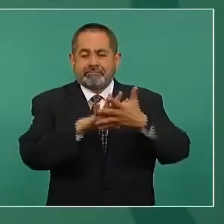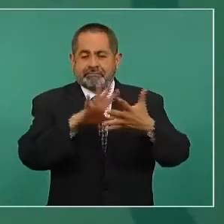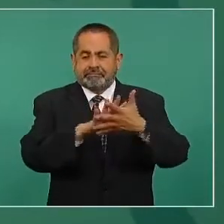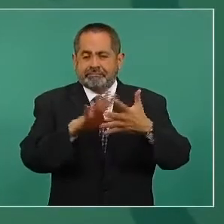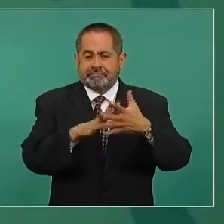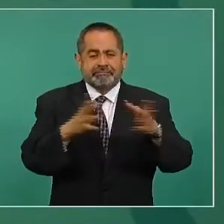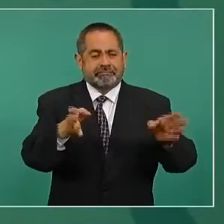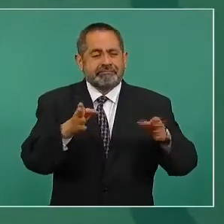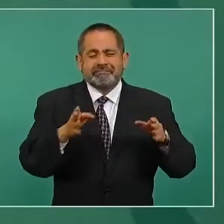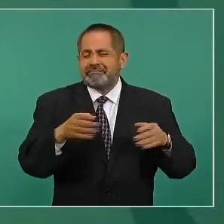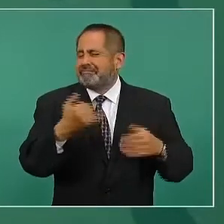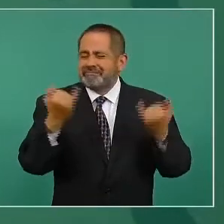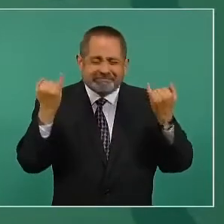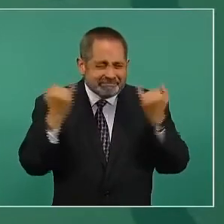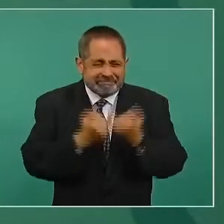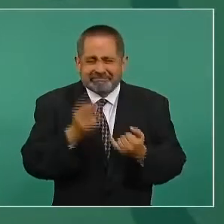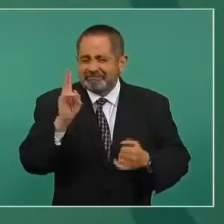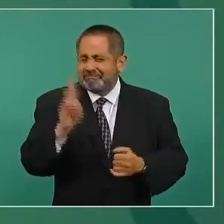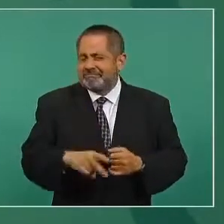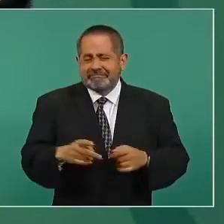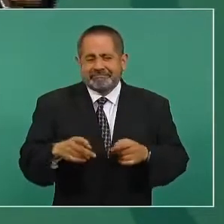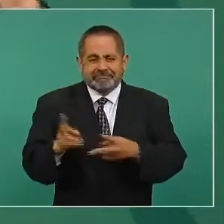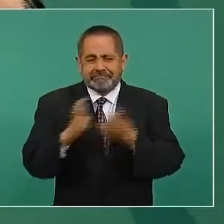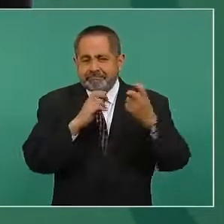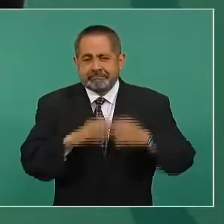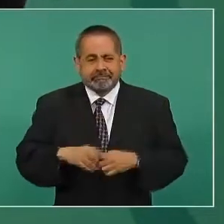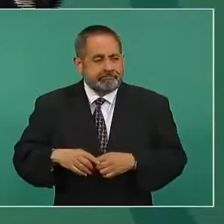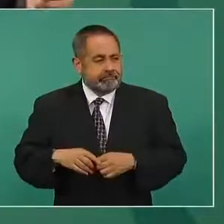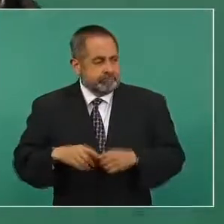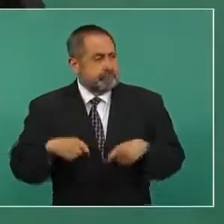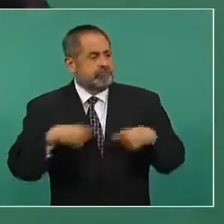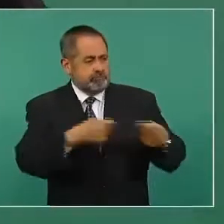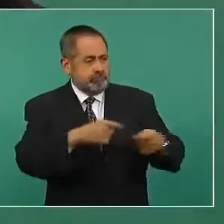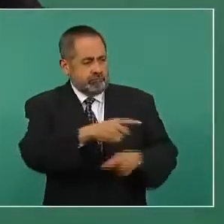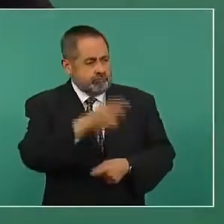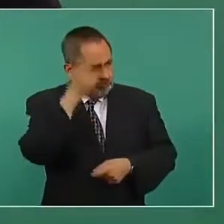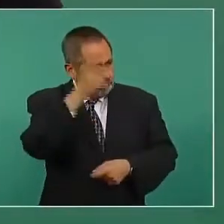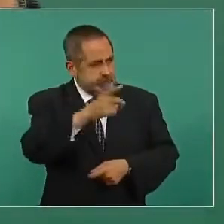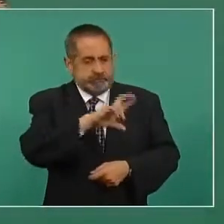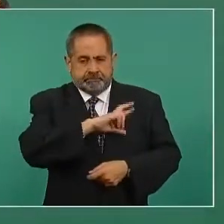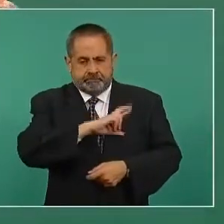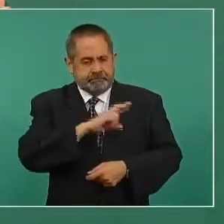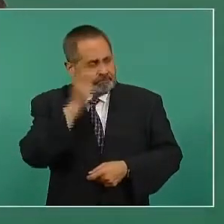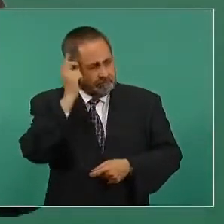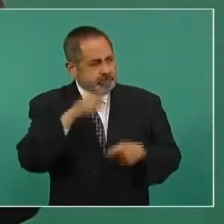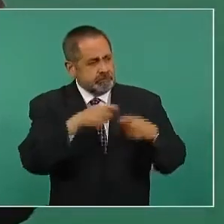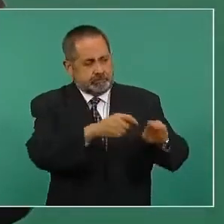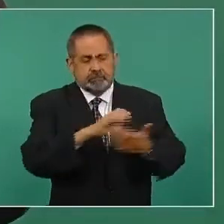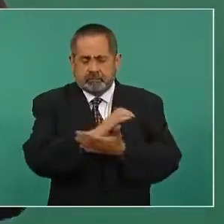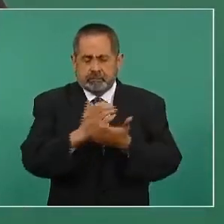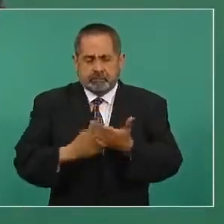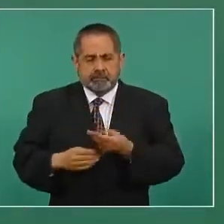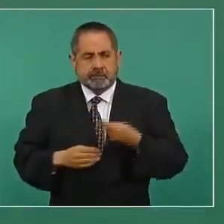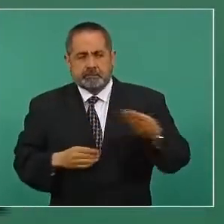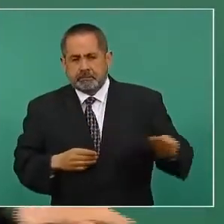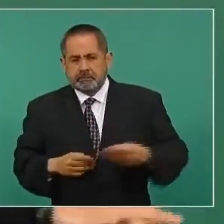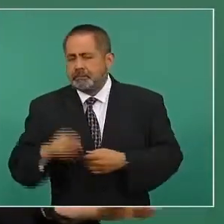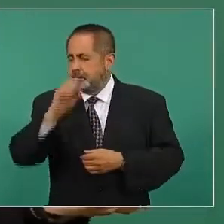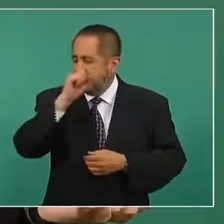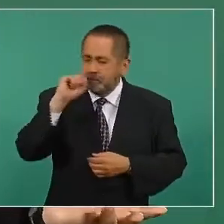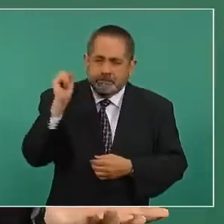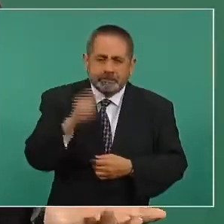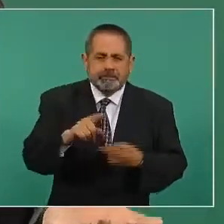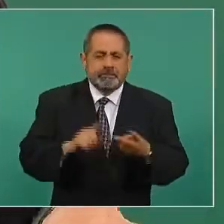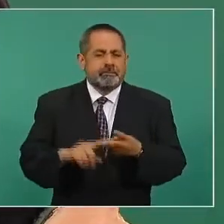Privatizar los reclusorios dar esos contratos. Lo mismo en el